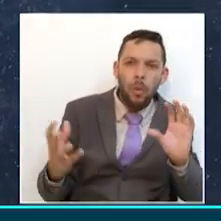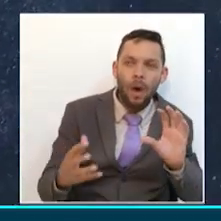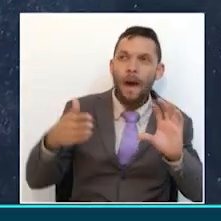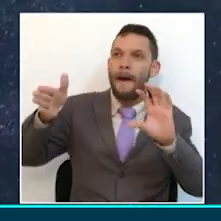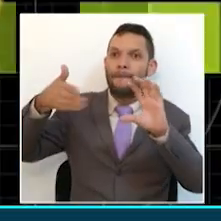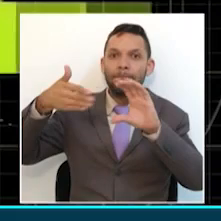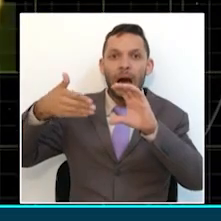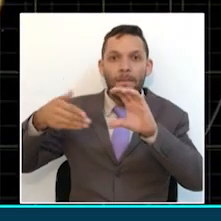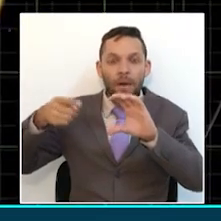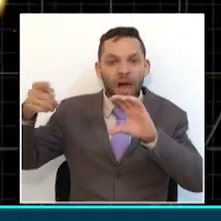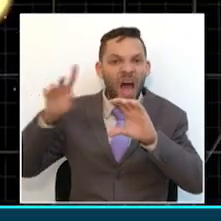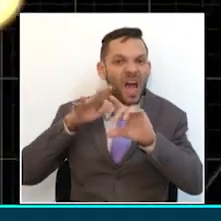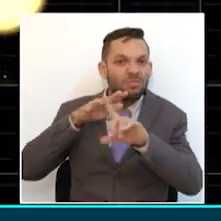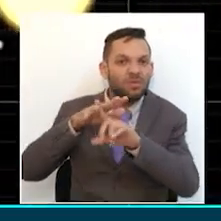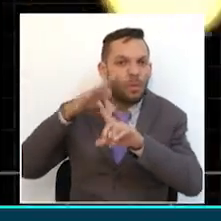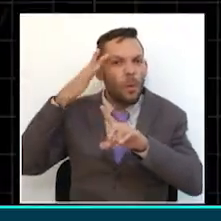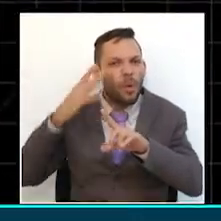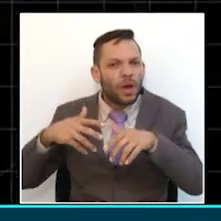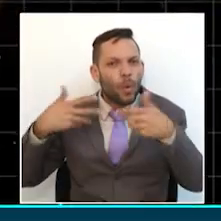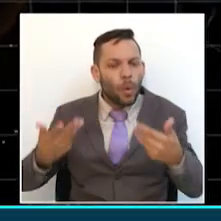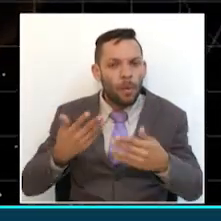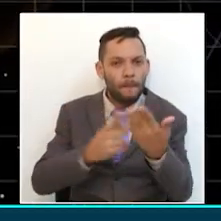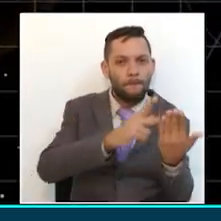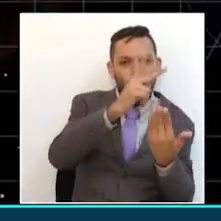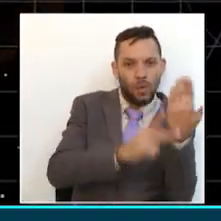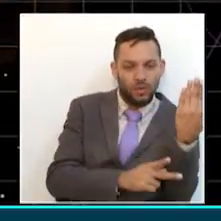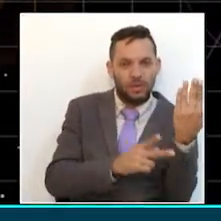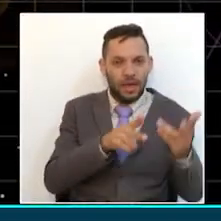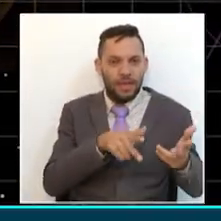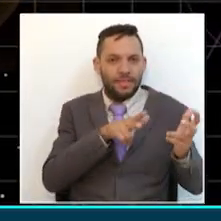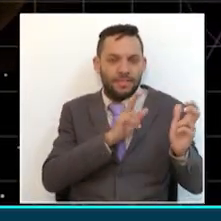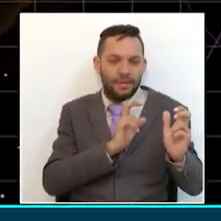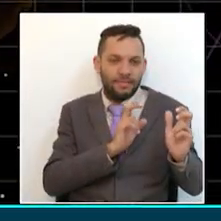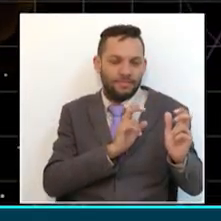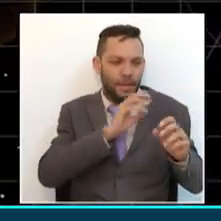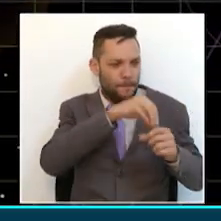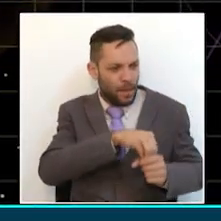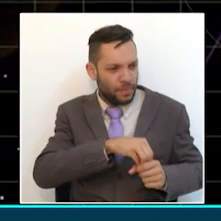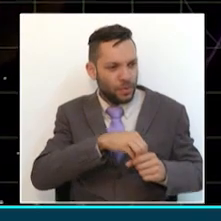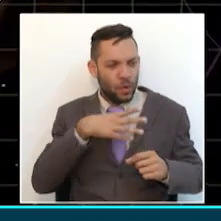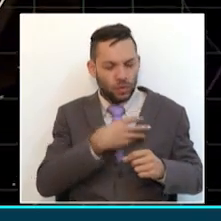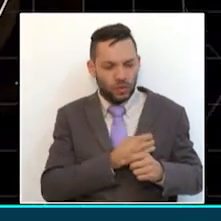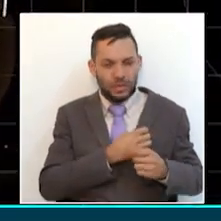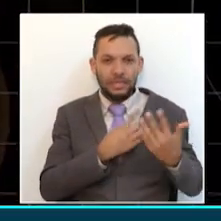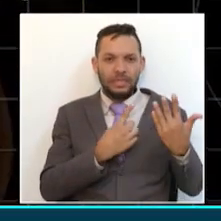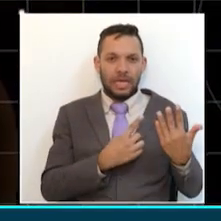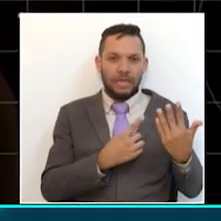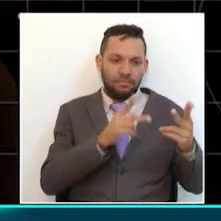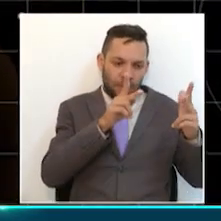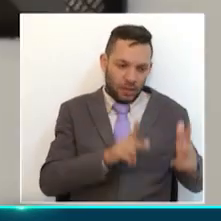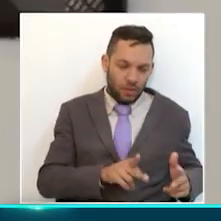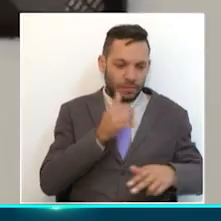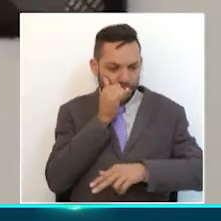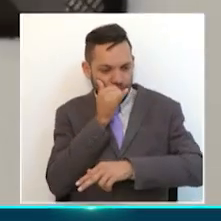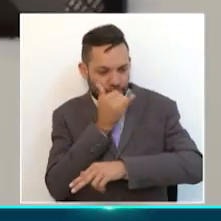él. El proyecto está conformado por la empresa de innovación INAC, que somos 6 personas, somos 6 ingenieros, yo